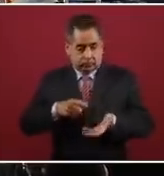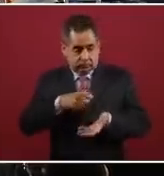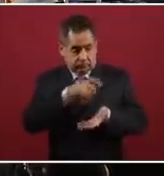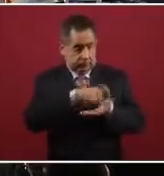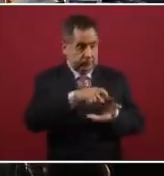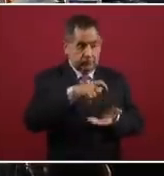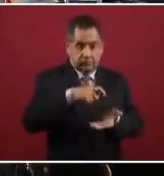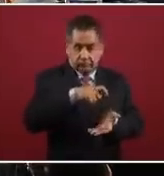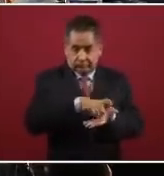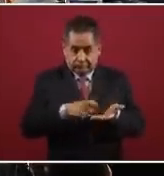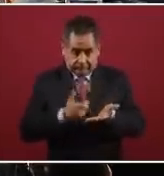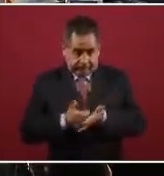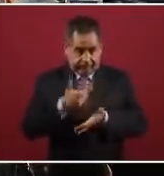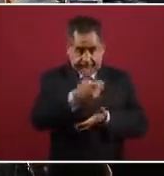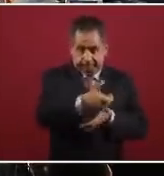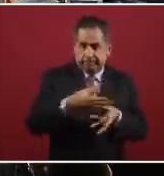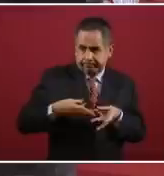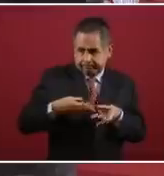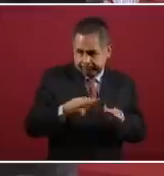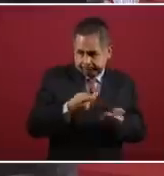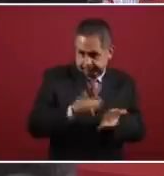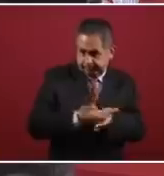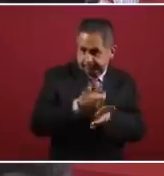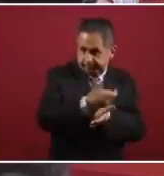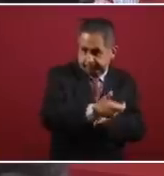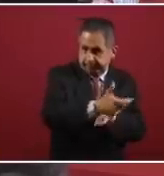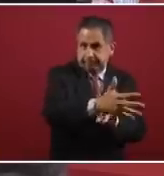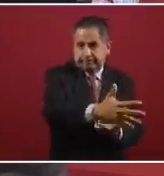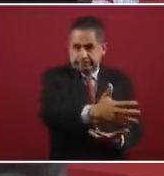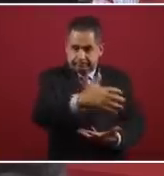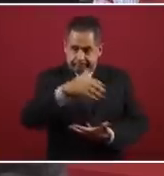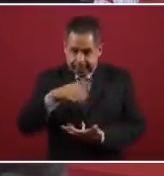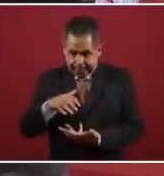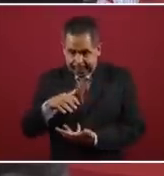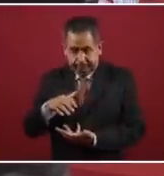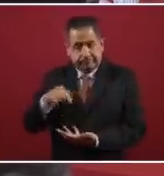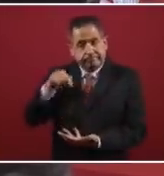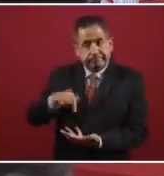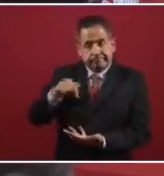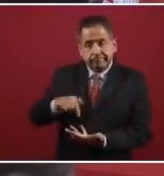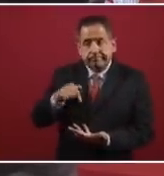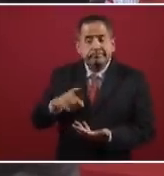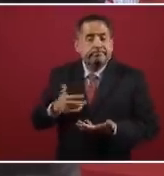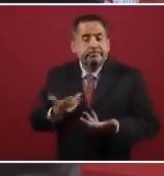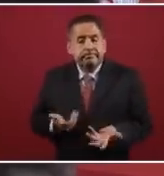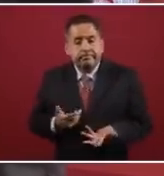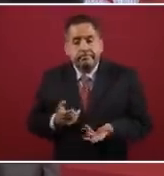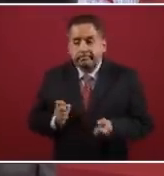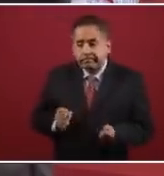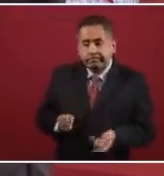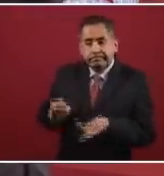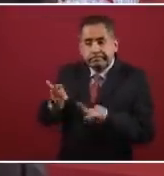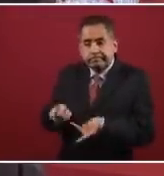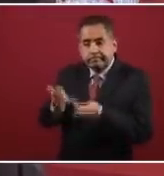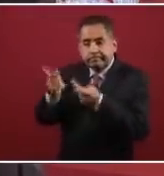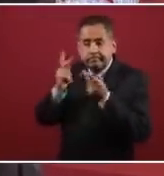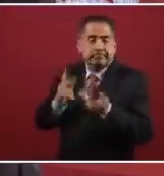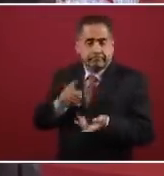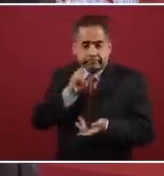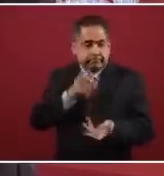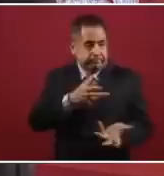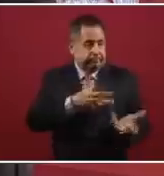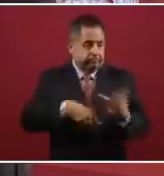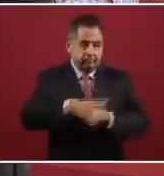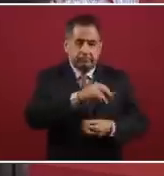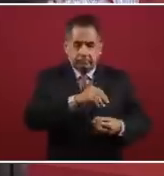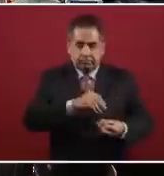se compra, sí, tiene más o menos esos montos, pero también se vende. ¿Qué